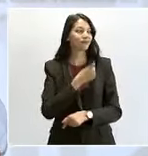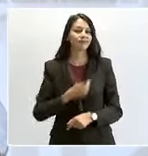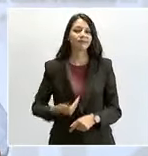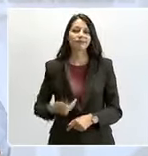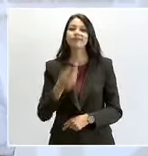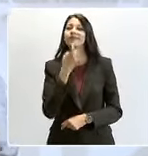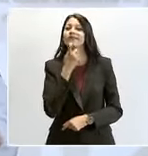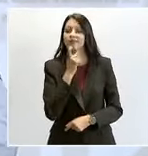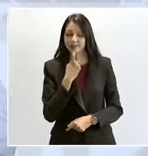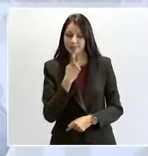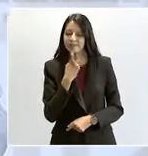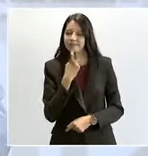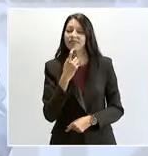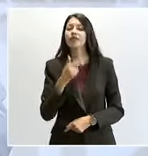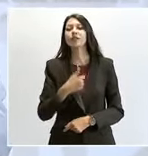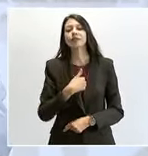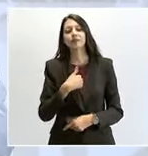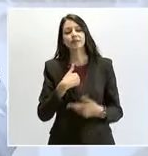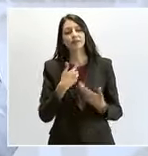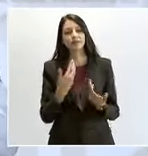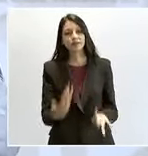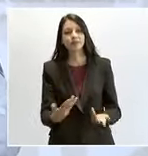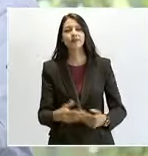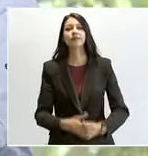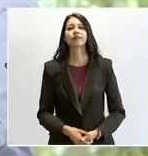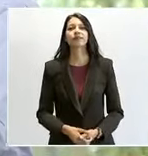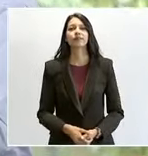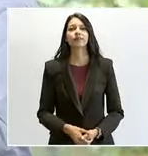Obrador les voy a